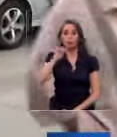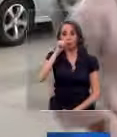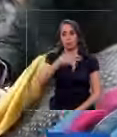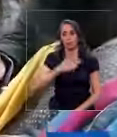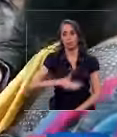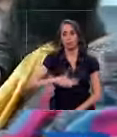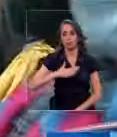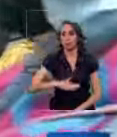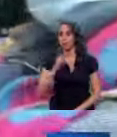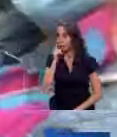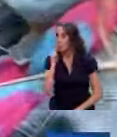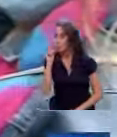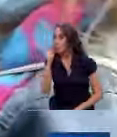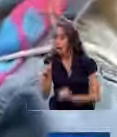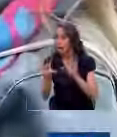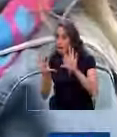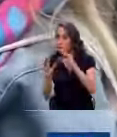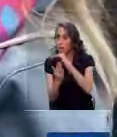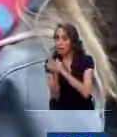martes